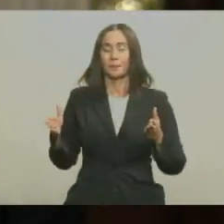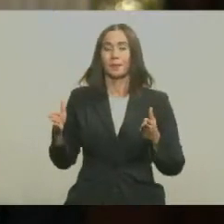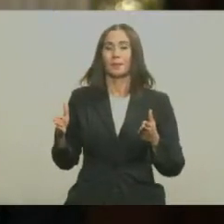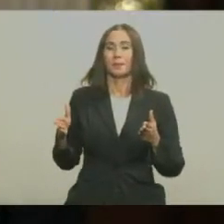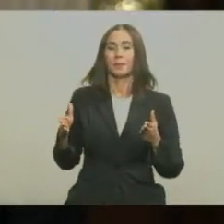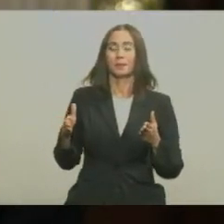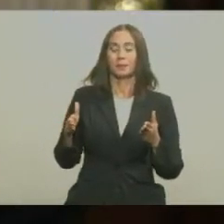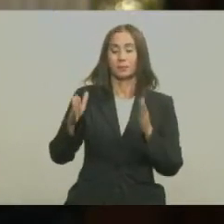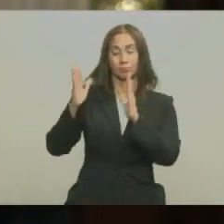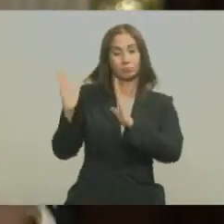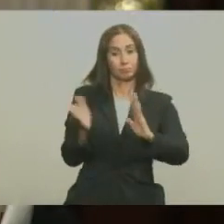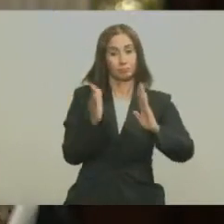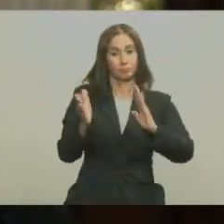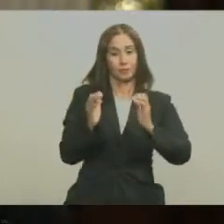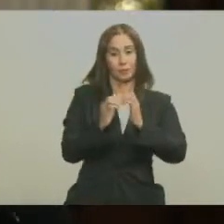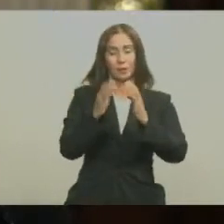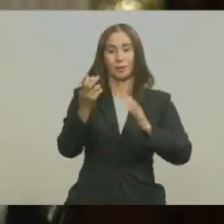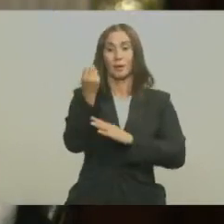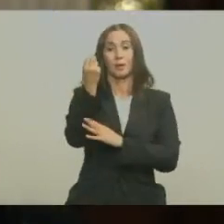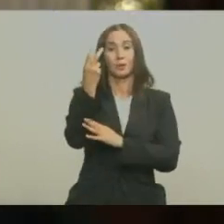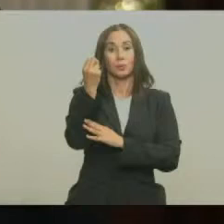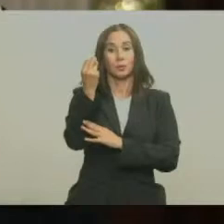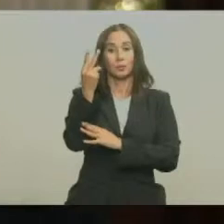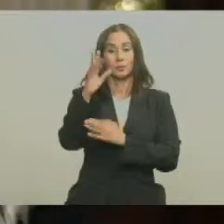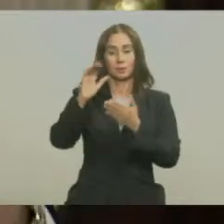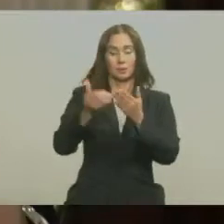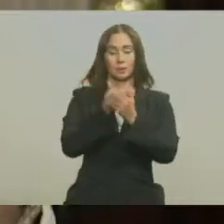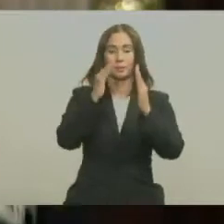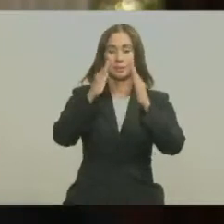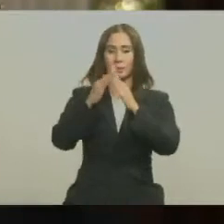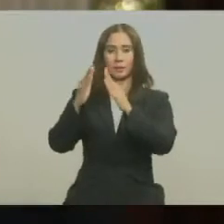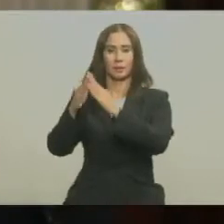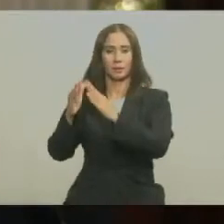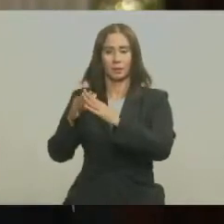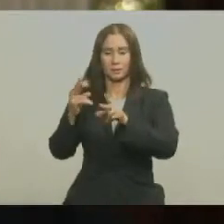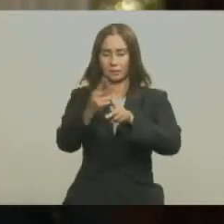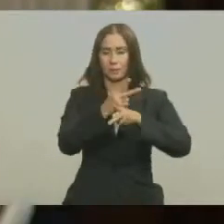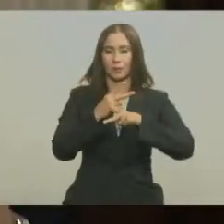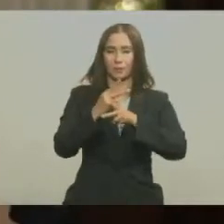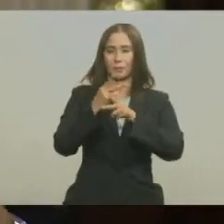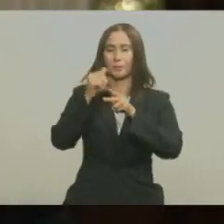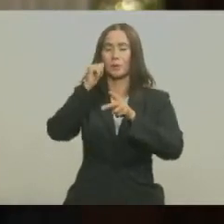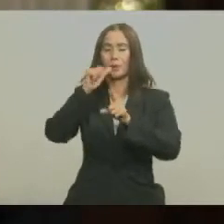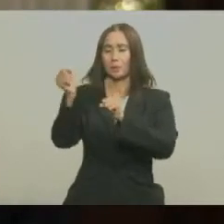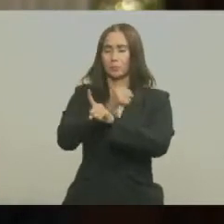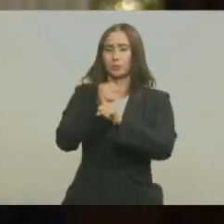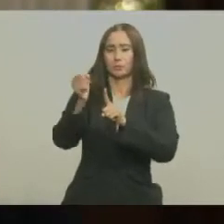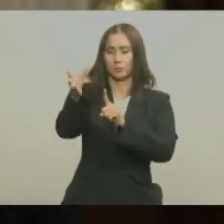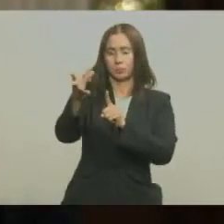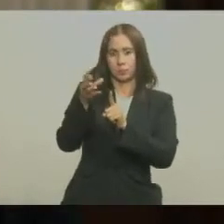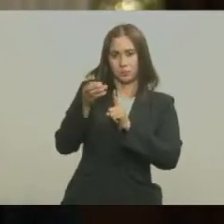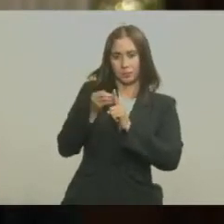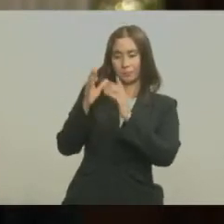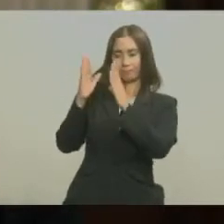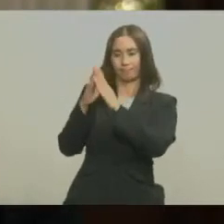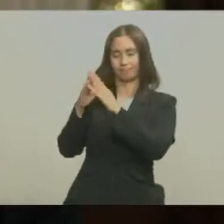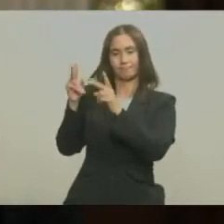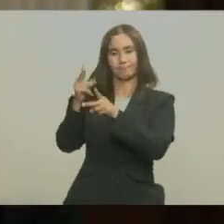pero está en el proceso de abrir 12 nuevas casas de acogida para violencia de género.